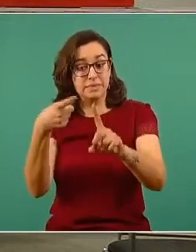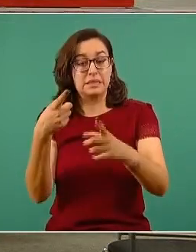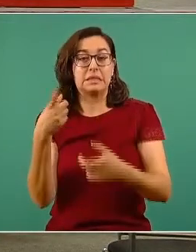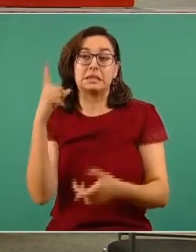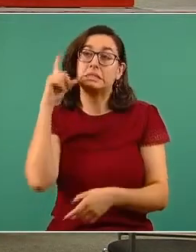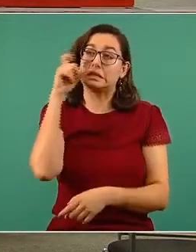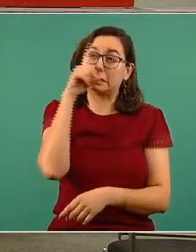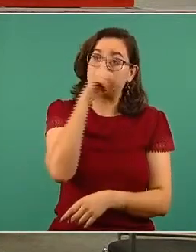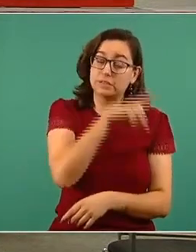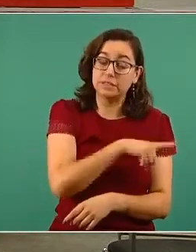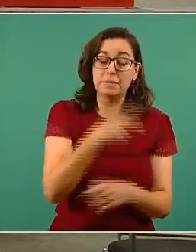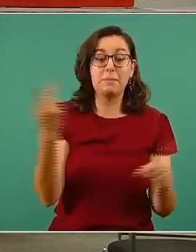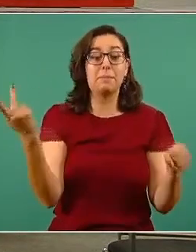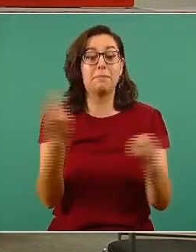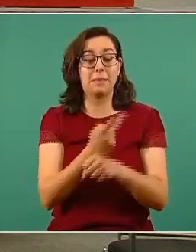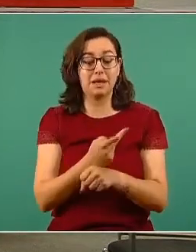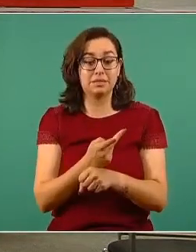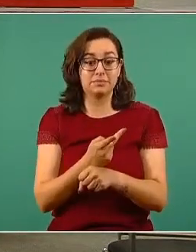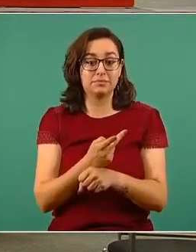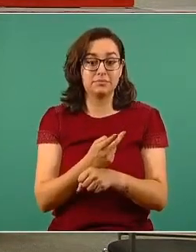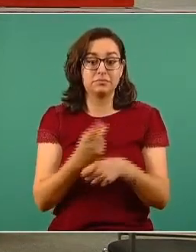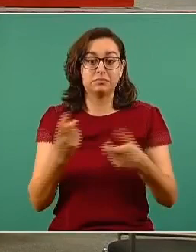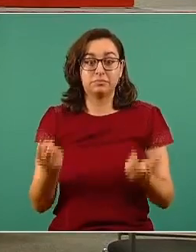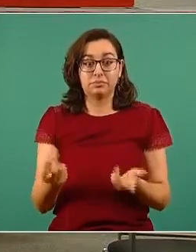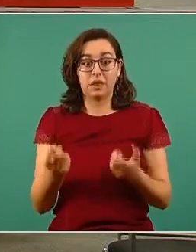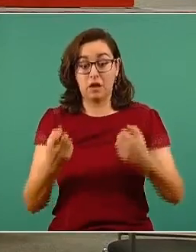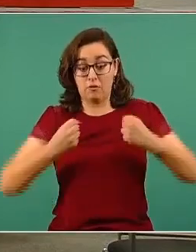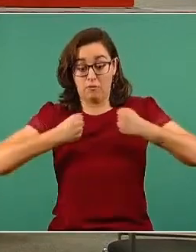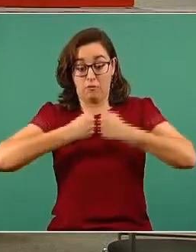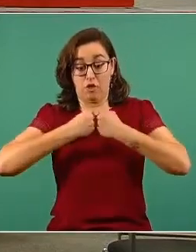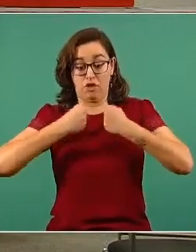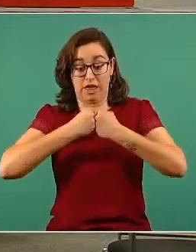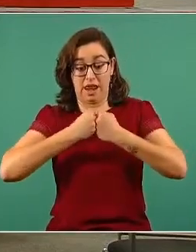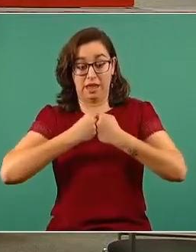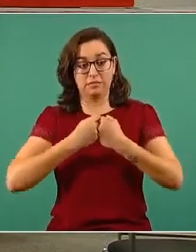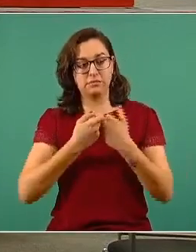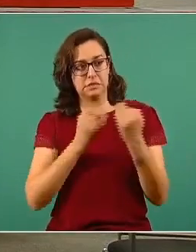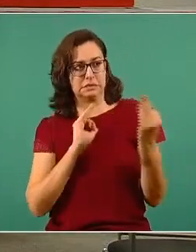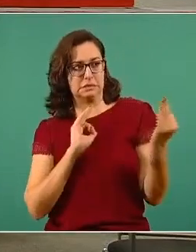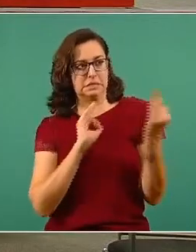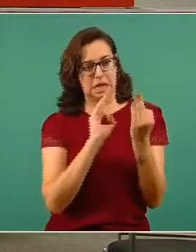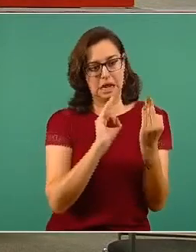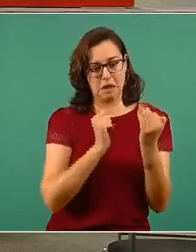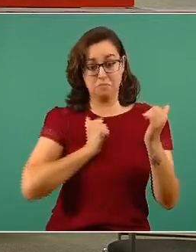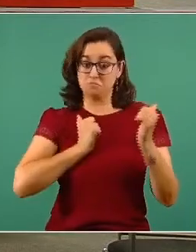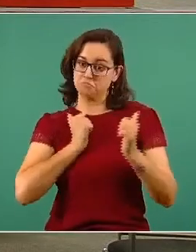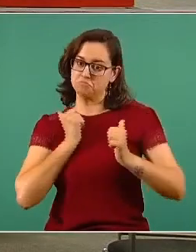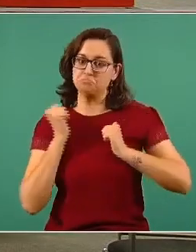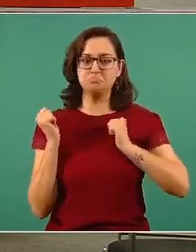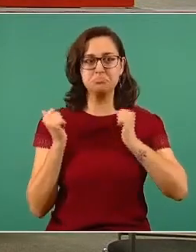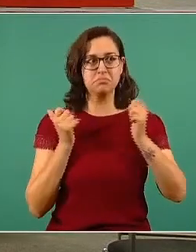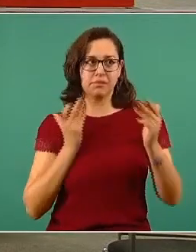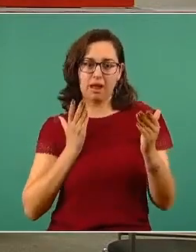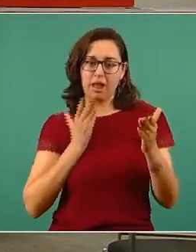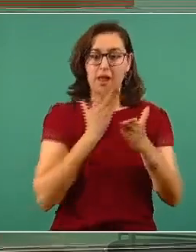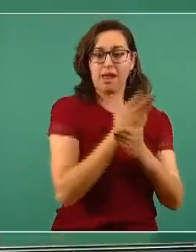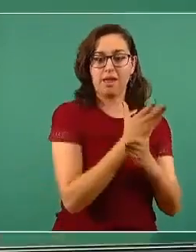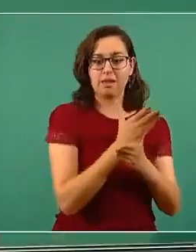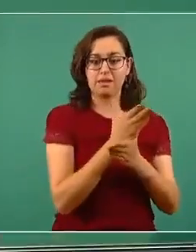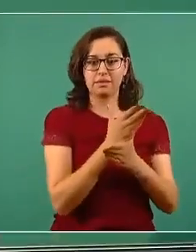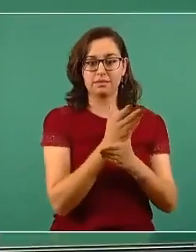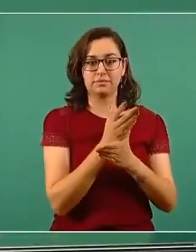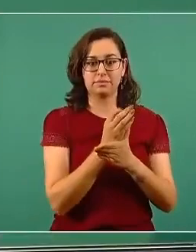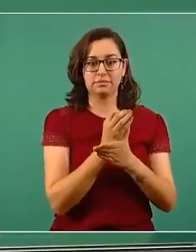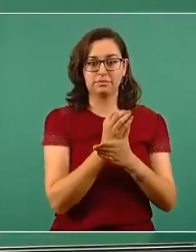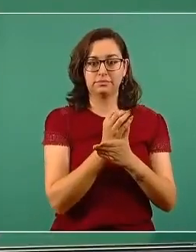lo que podría resultar inconveniente es si en una zona fronteriza se aprovecha esa proximidad con el país vecino para